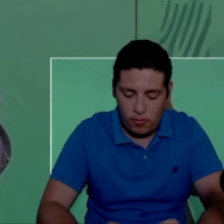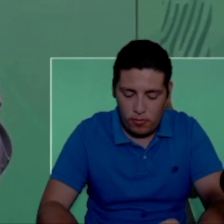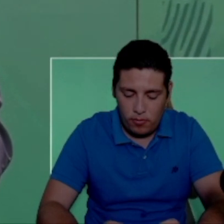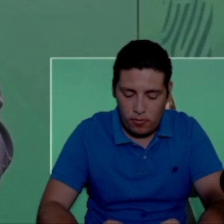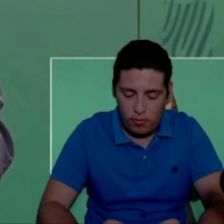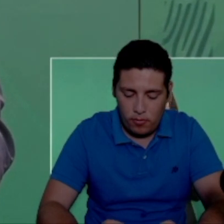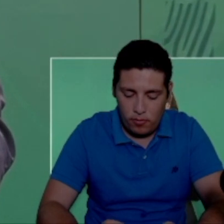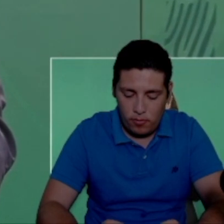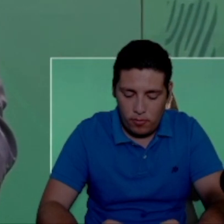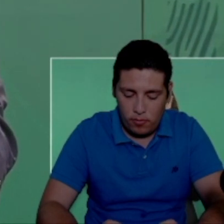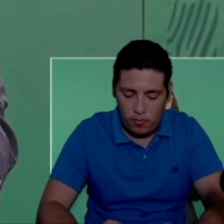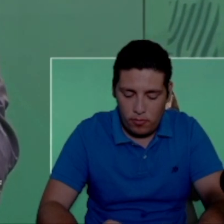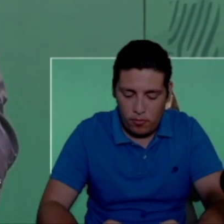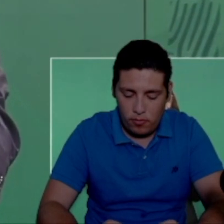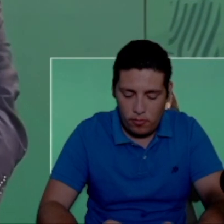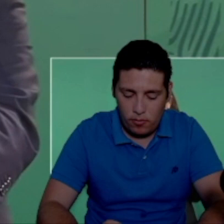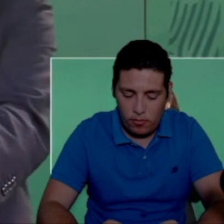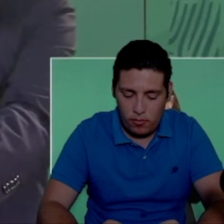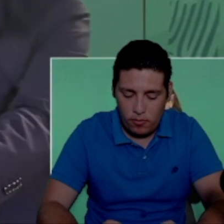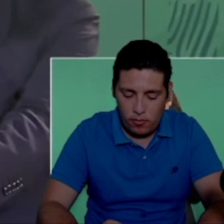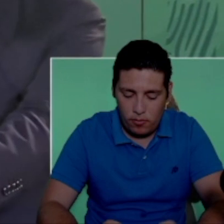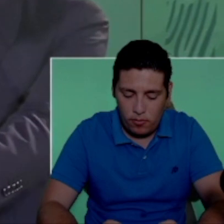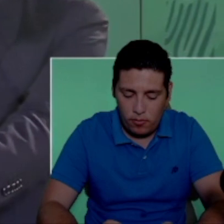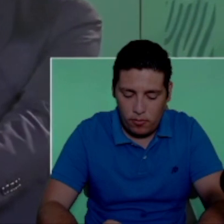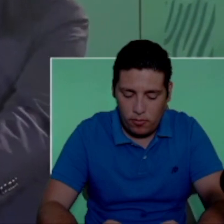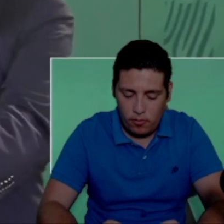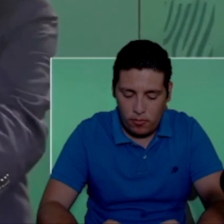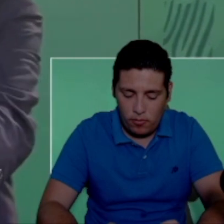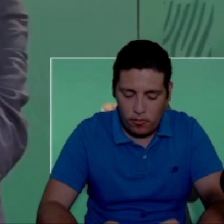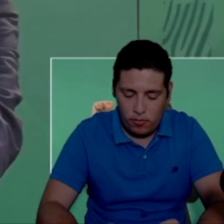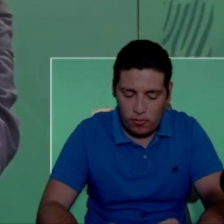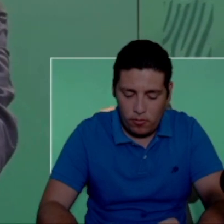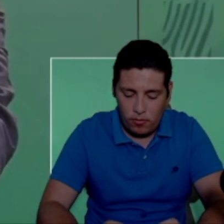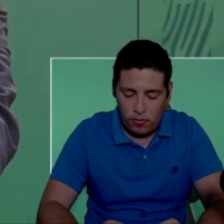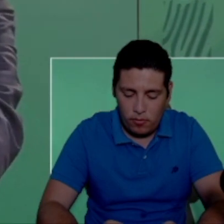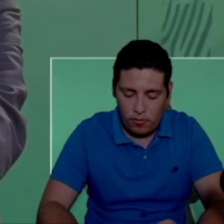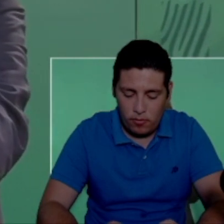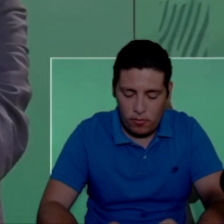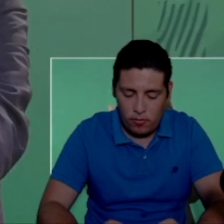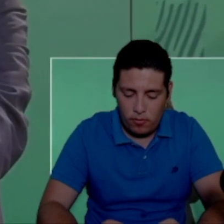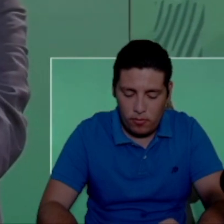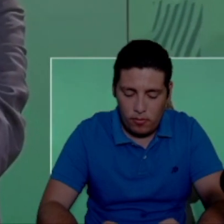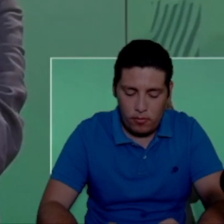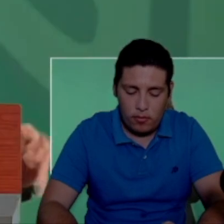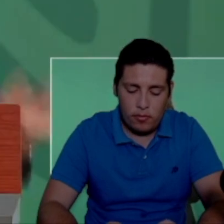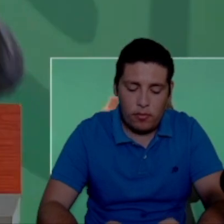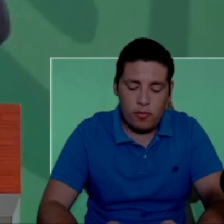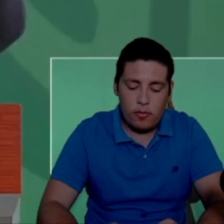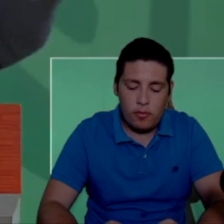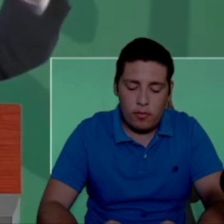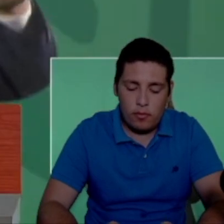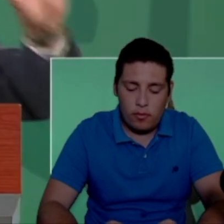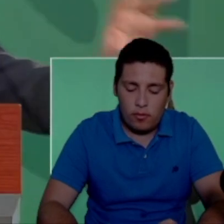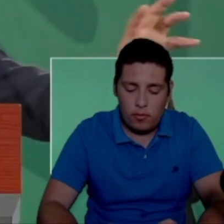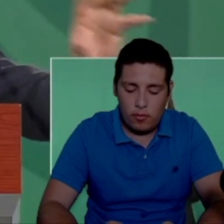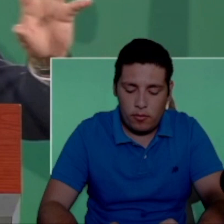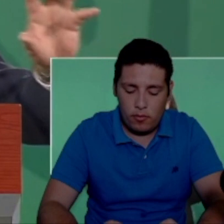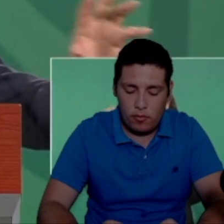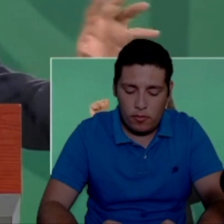ETM y un nuevo sindicato que se llama CATEM. Entonces, los que